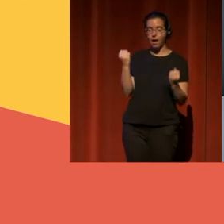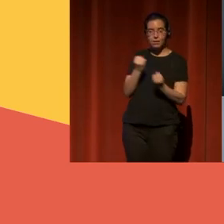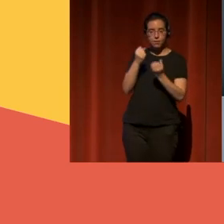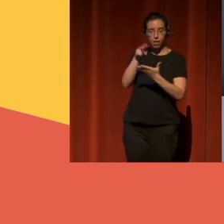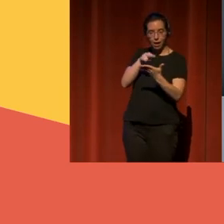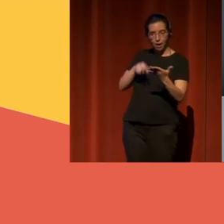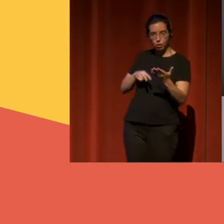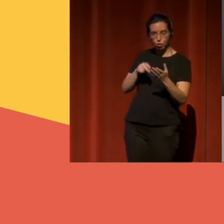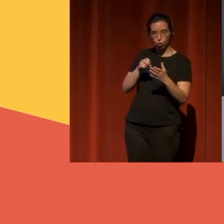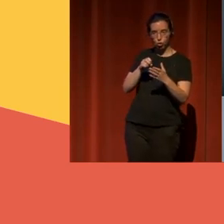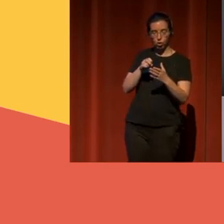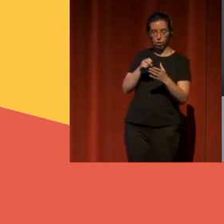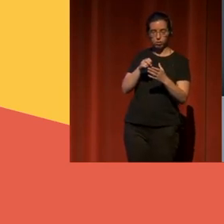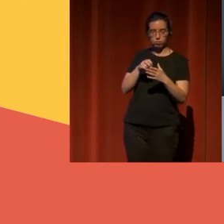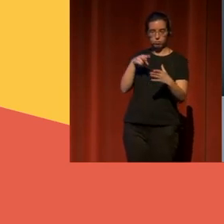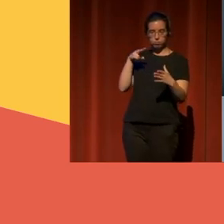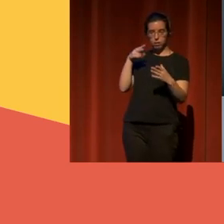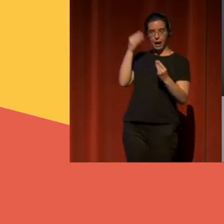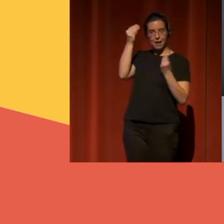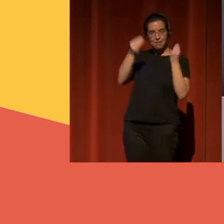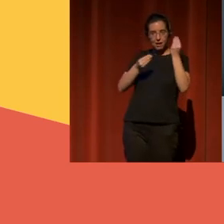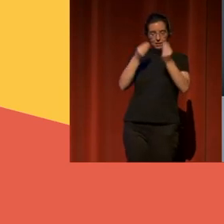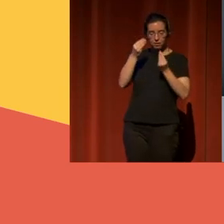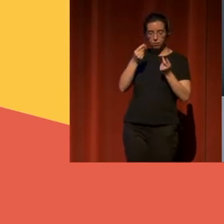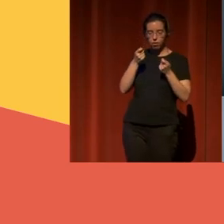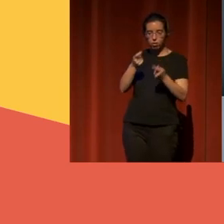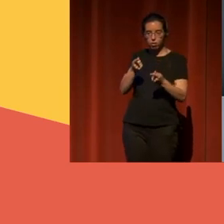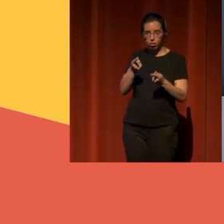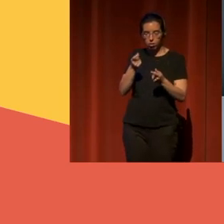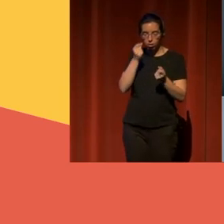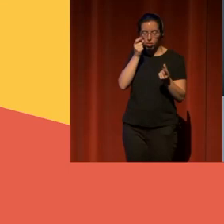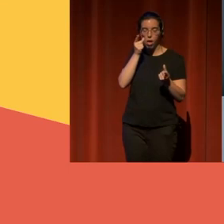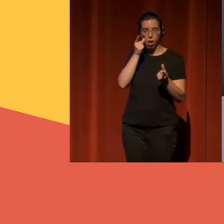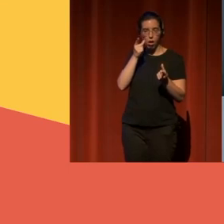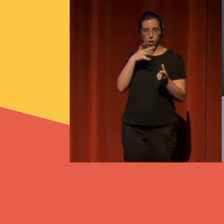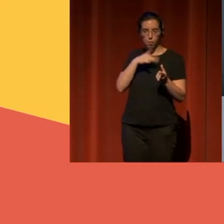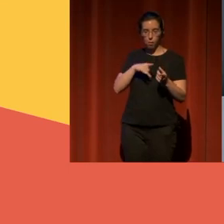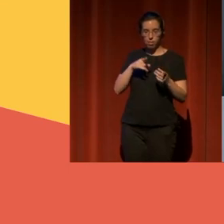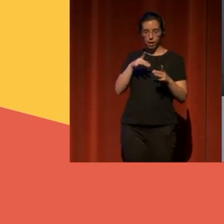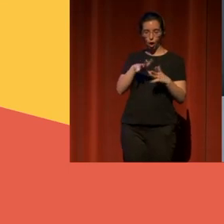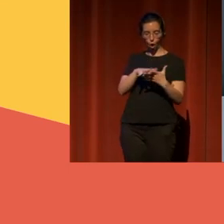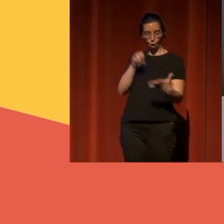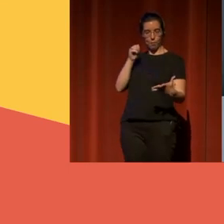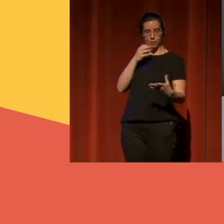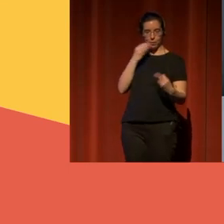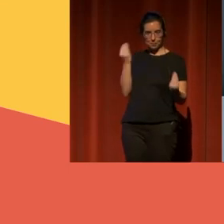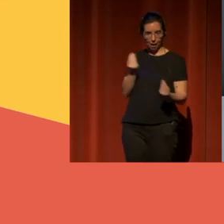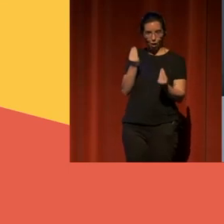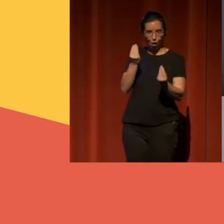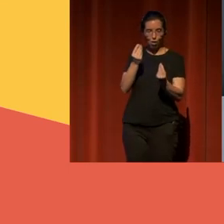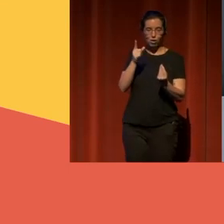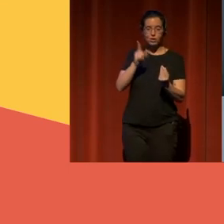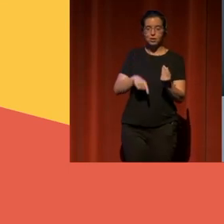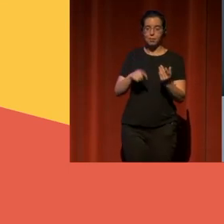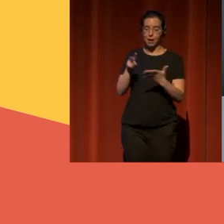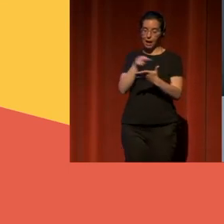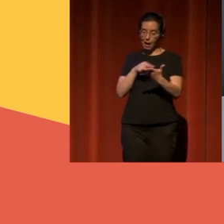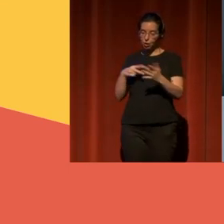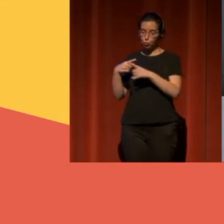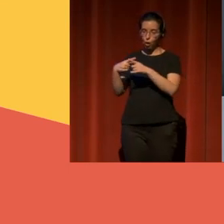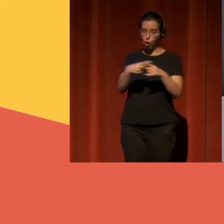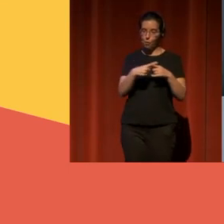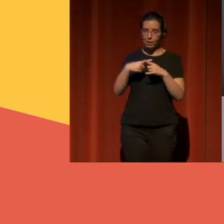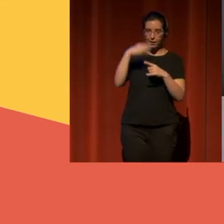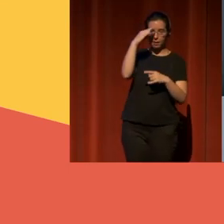reflexivo se ha podido comprobar que hay mejoras en la comprensión. Y en las lecturas compartidas, en la interacción entre